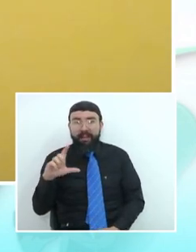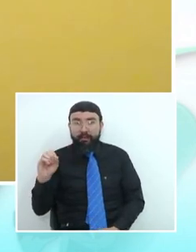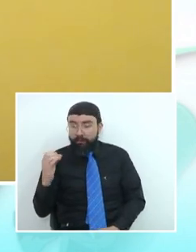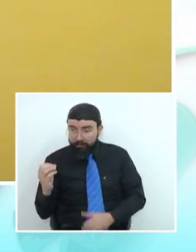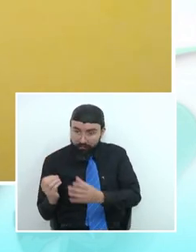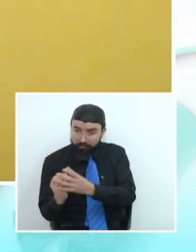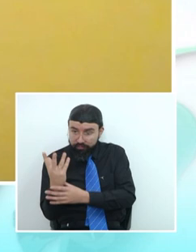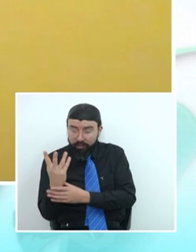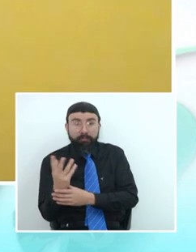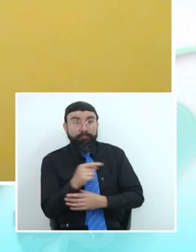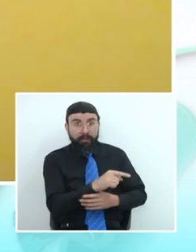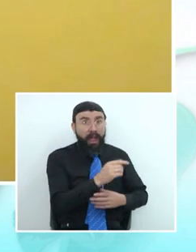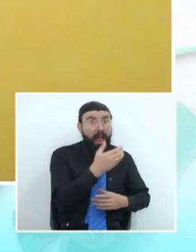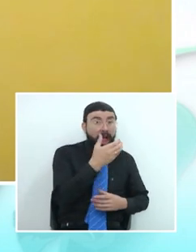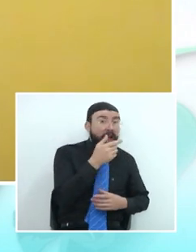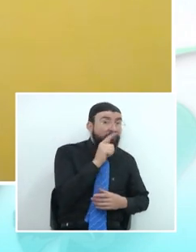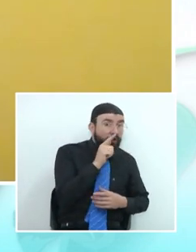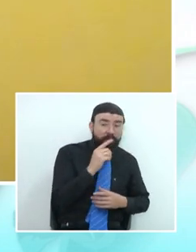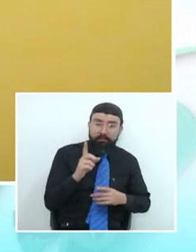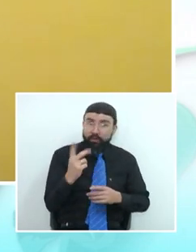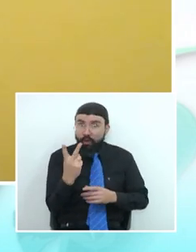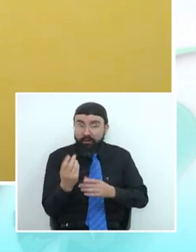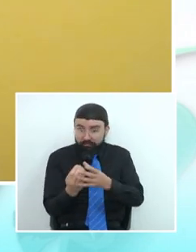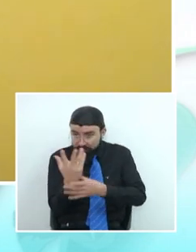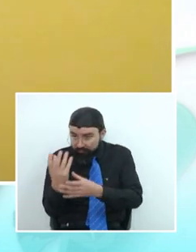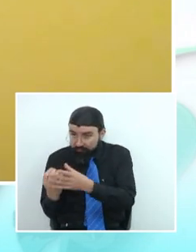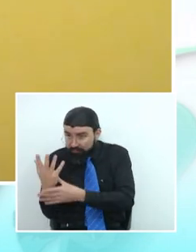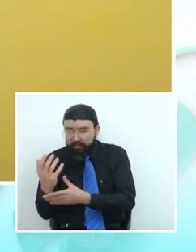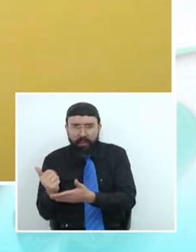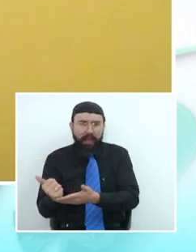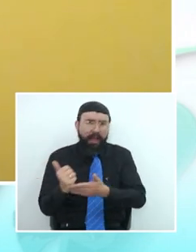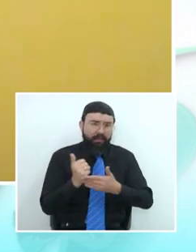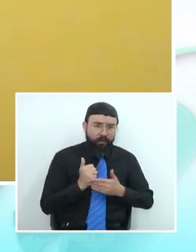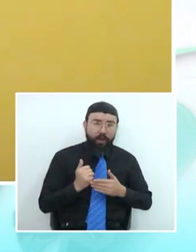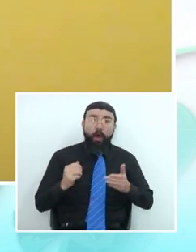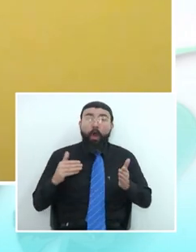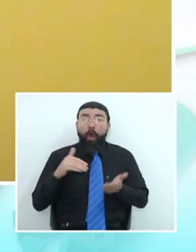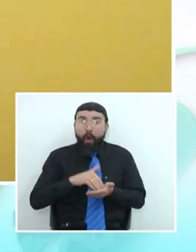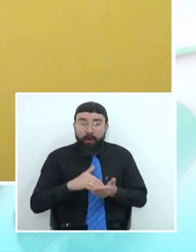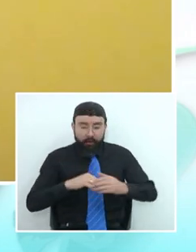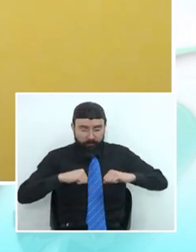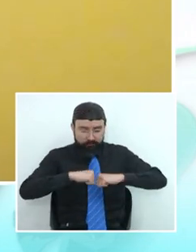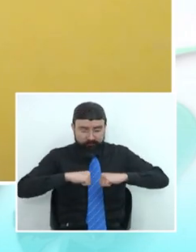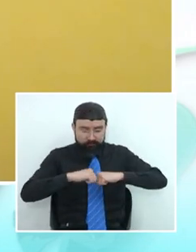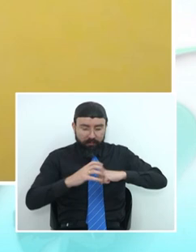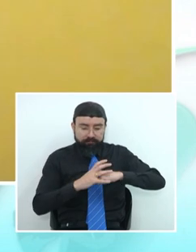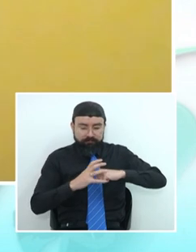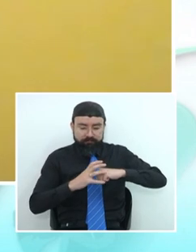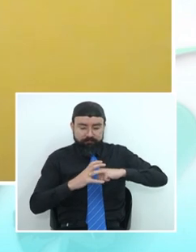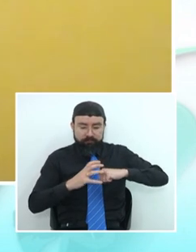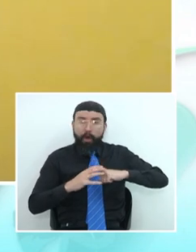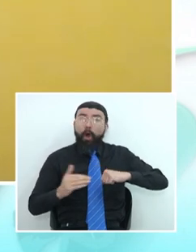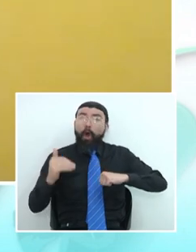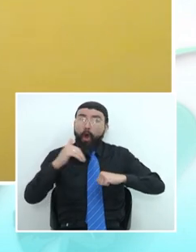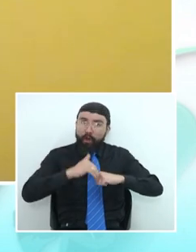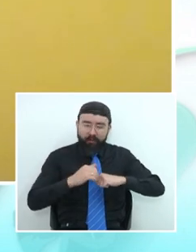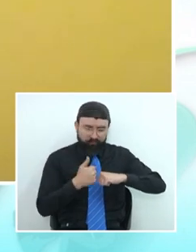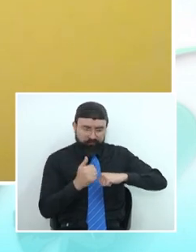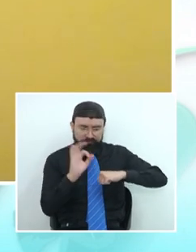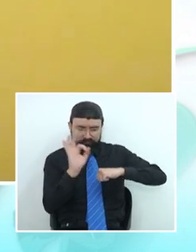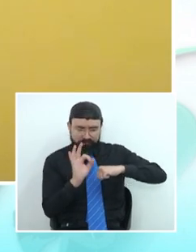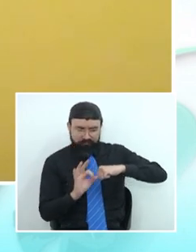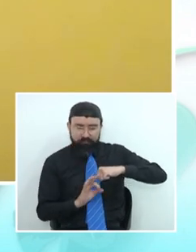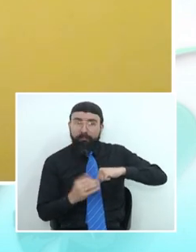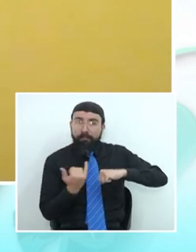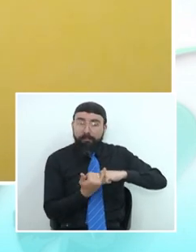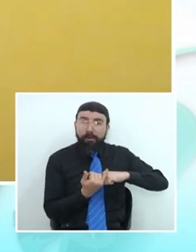dos plantas hemos logrado regenerar no solamente las articulaciones, sino cosas tan increíbles